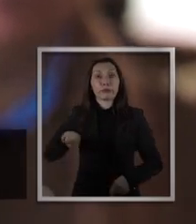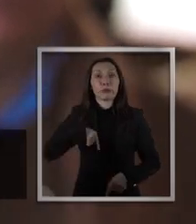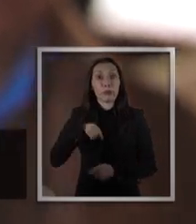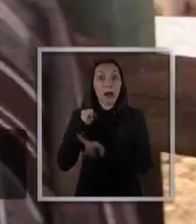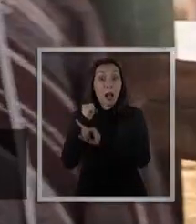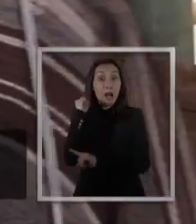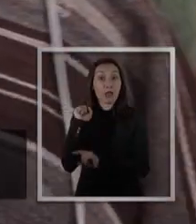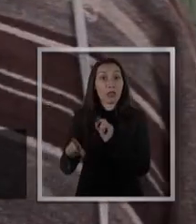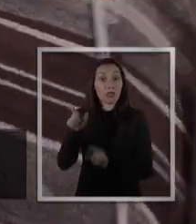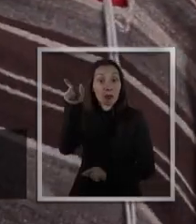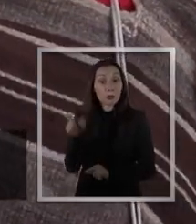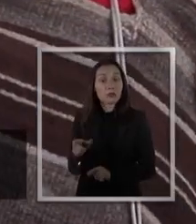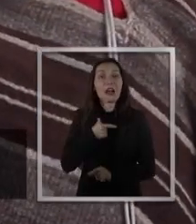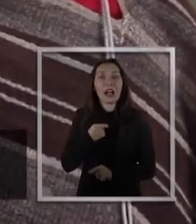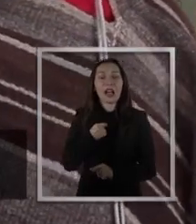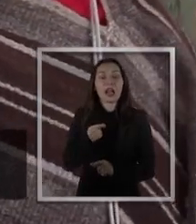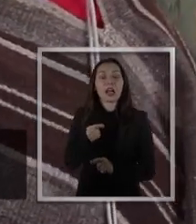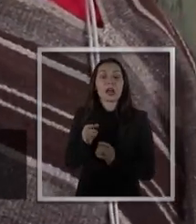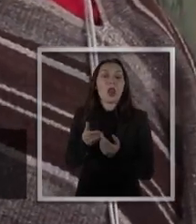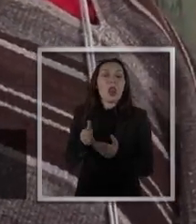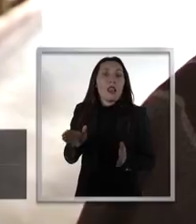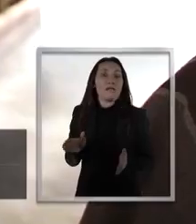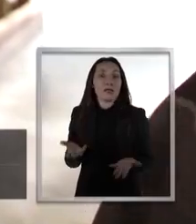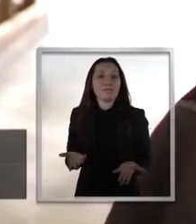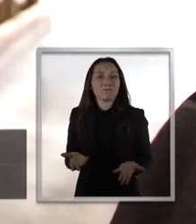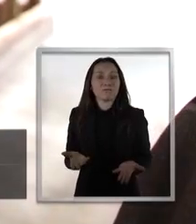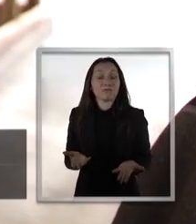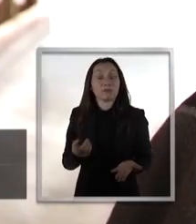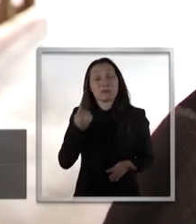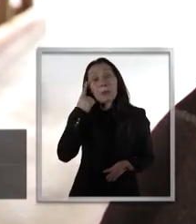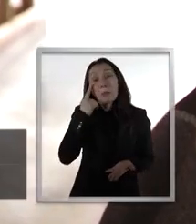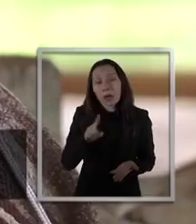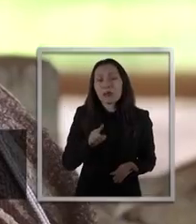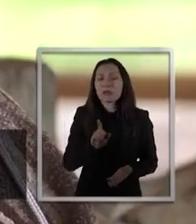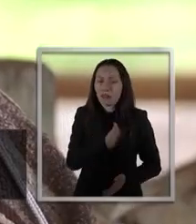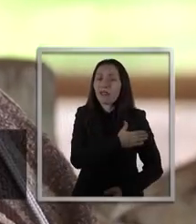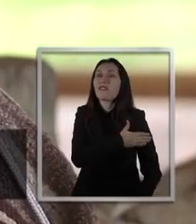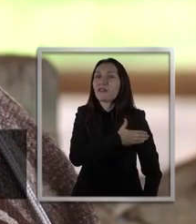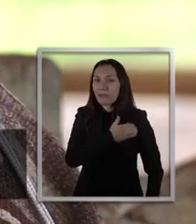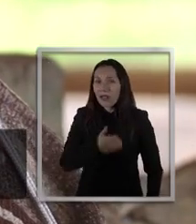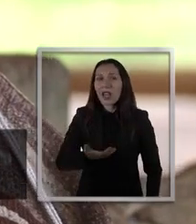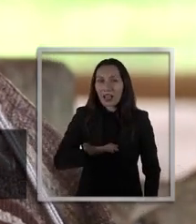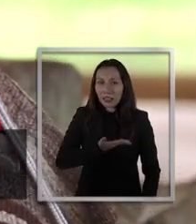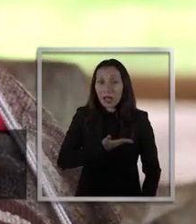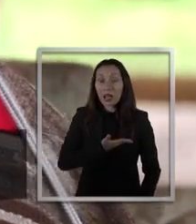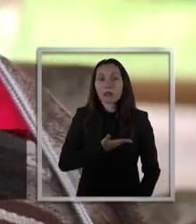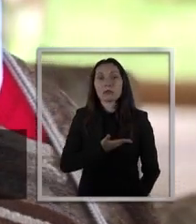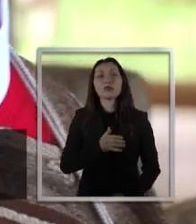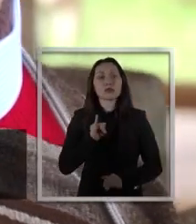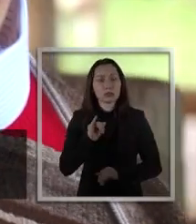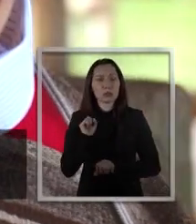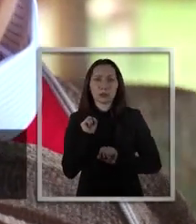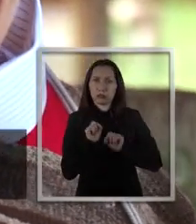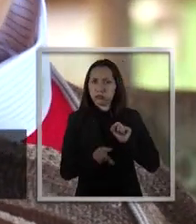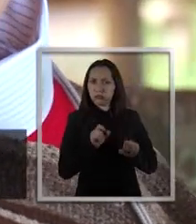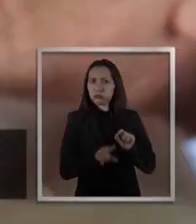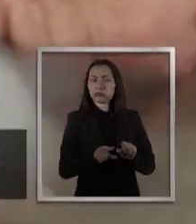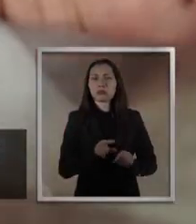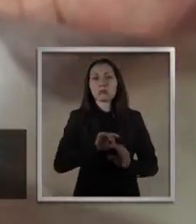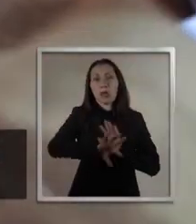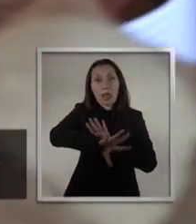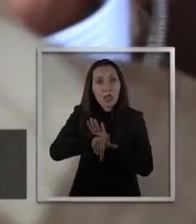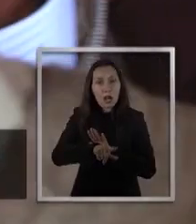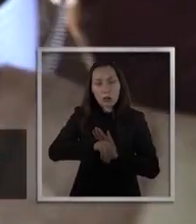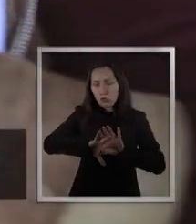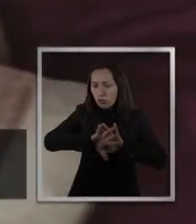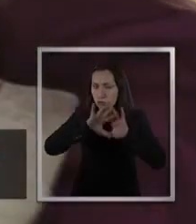están defendiendo, lo único que quieren es que quede libre. Pero tengo fe en usted. Y vamos a combatir la delincuencia